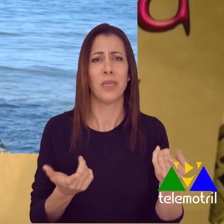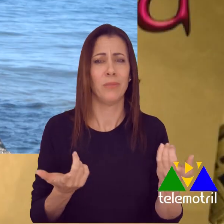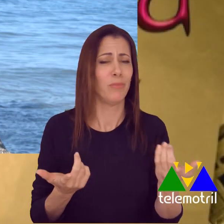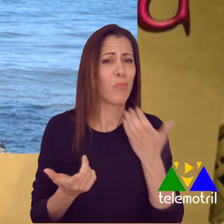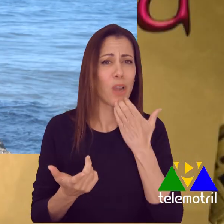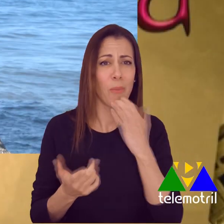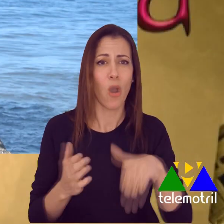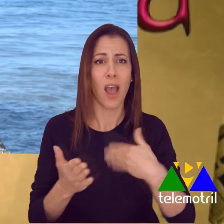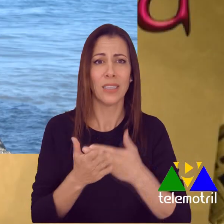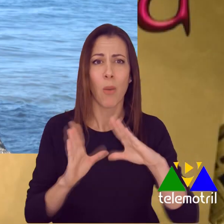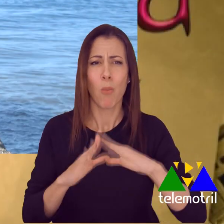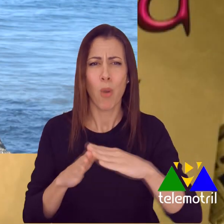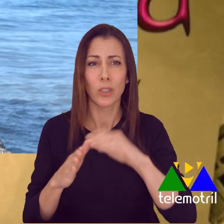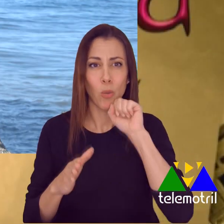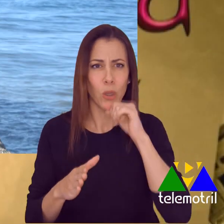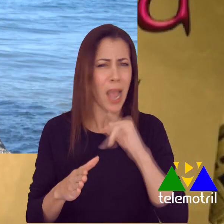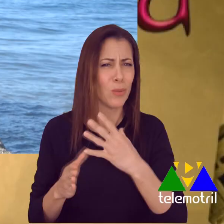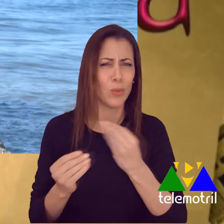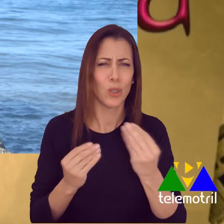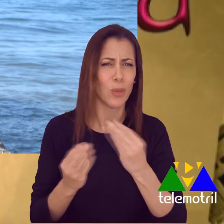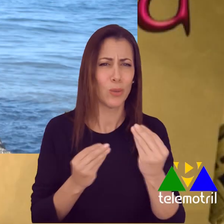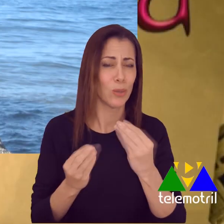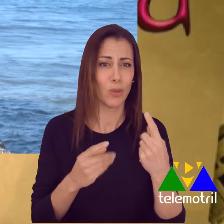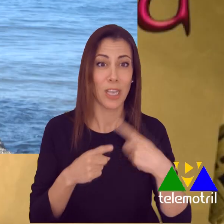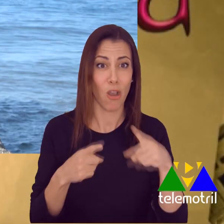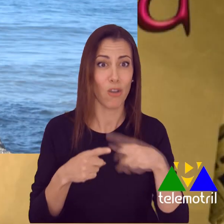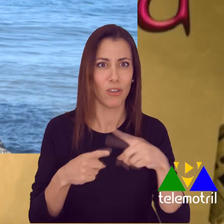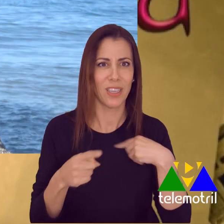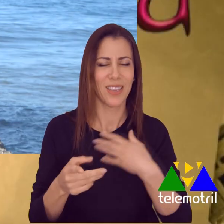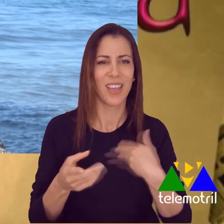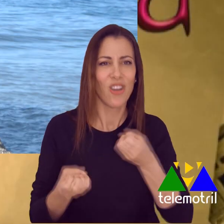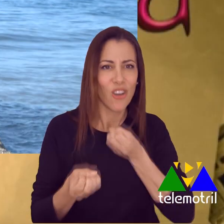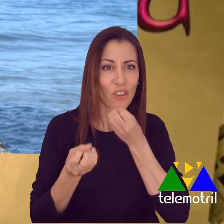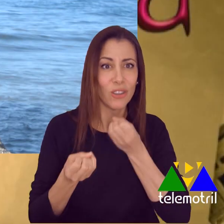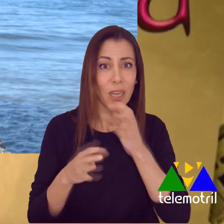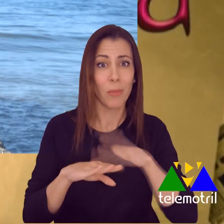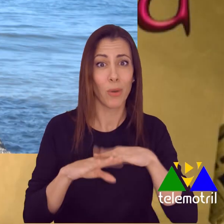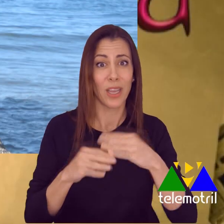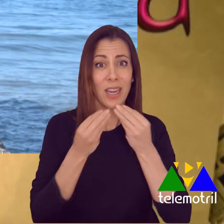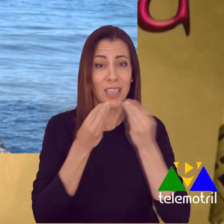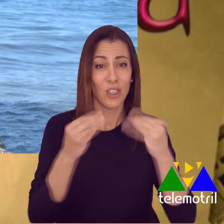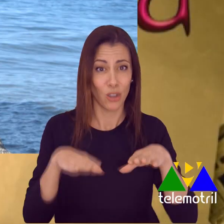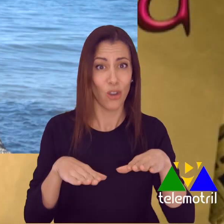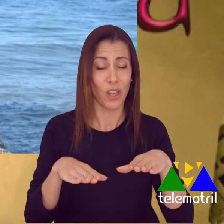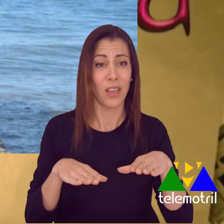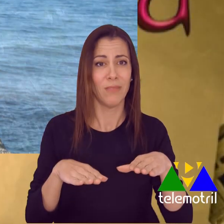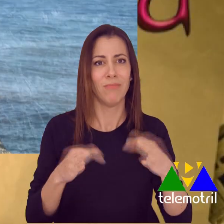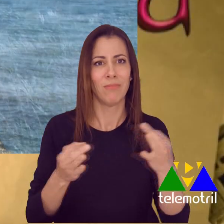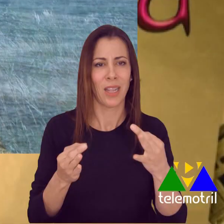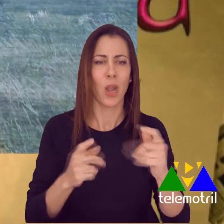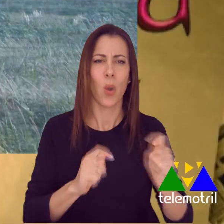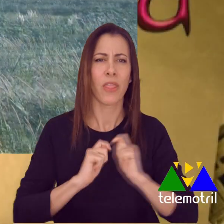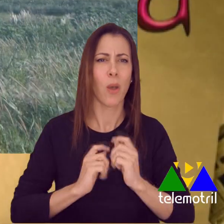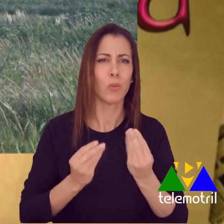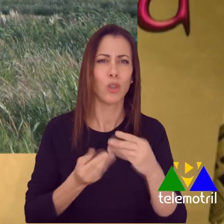ejemplo, hasta el puerto de Motril. Tenemos muchas cosas que contar, puesto que la historia nos ha dejado